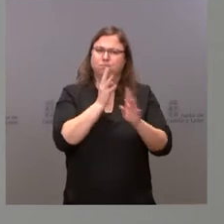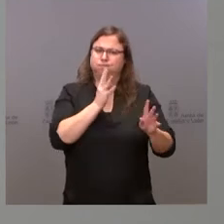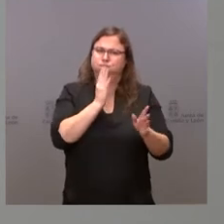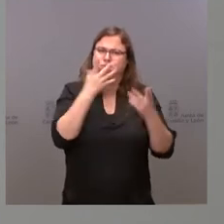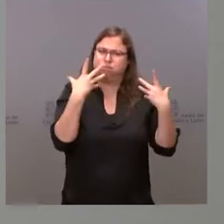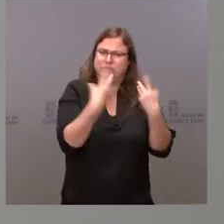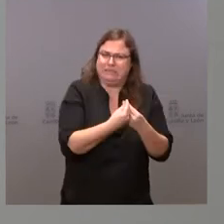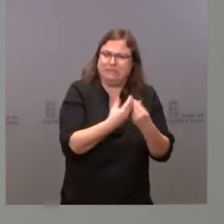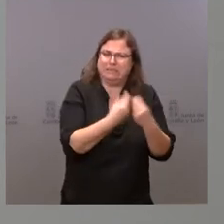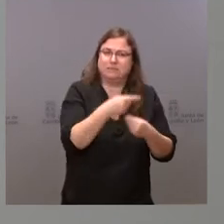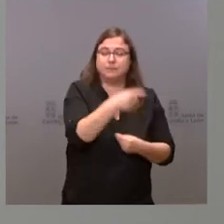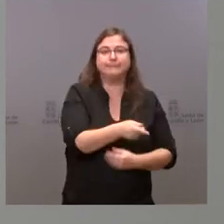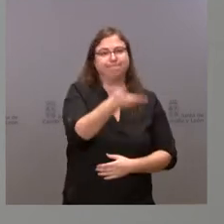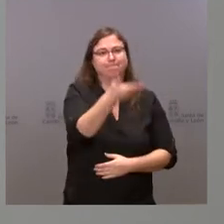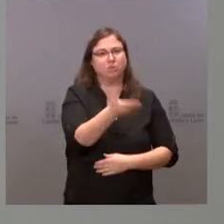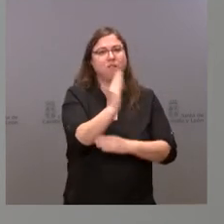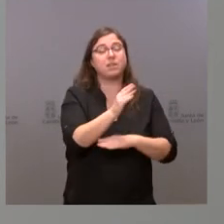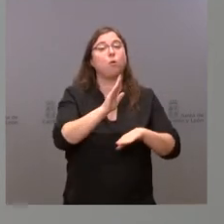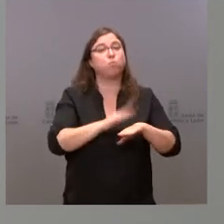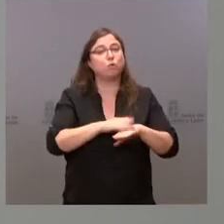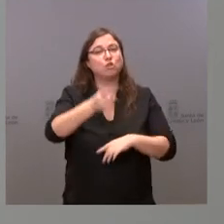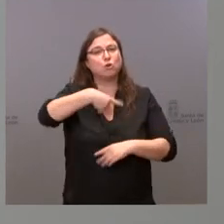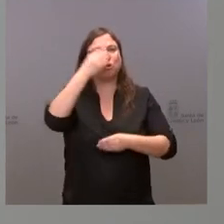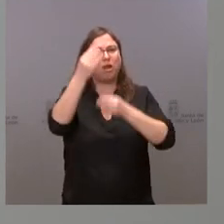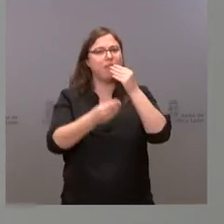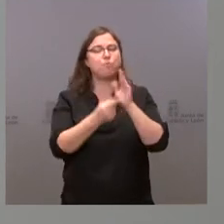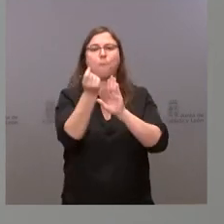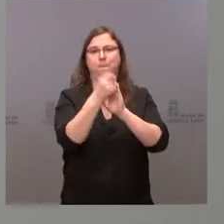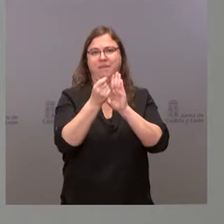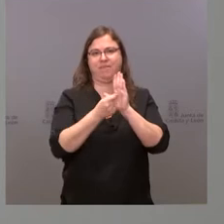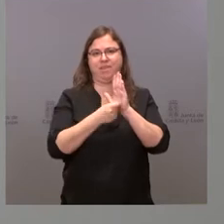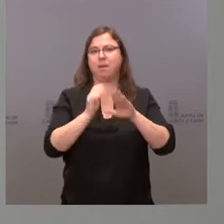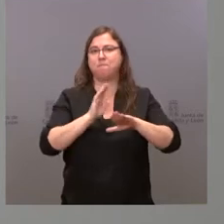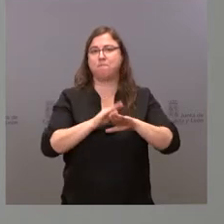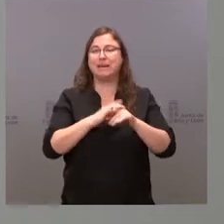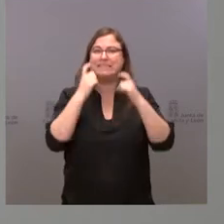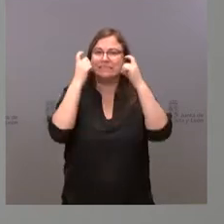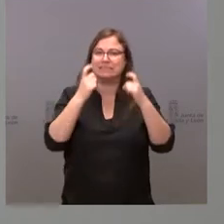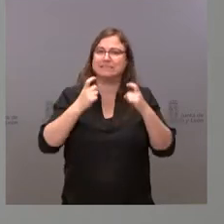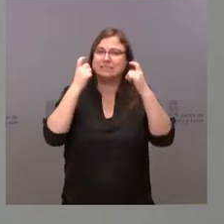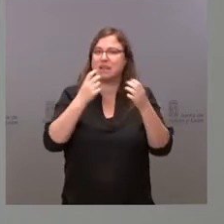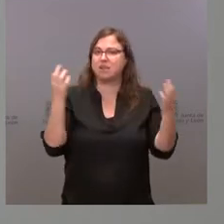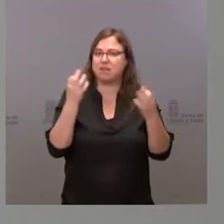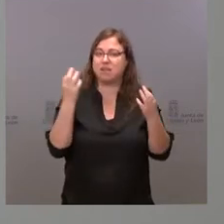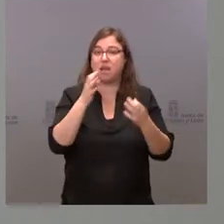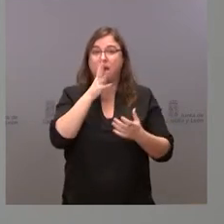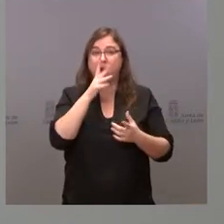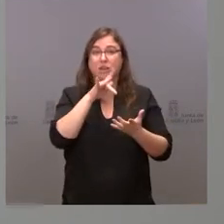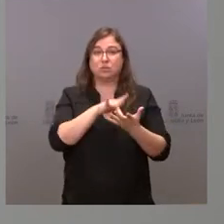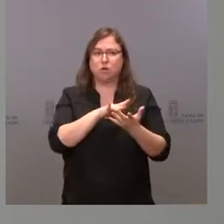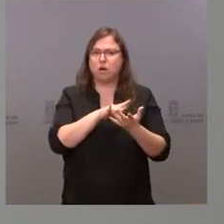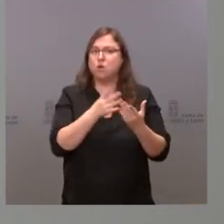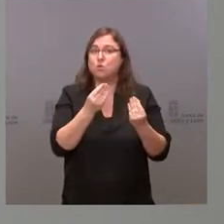siendo muy importante en impacto y por ello estamos tomando una serie de medidas para en este momento de elevada